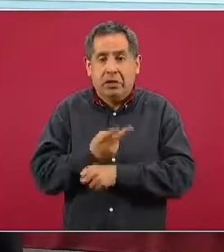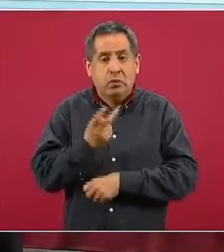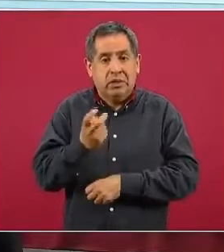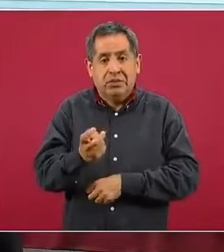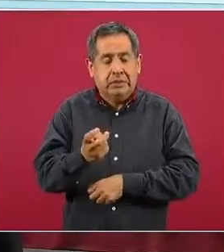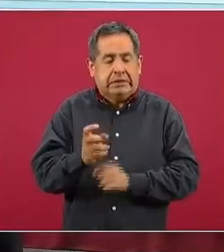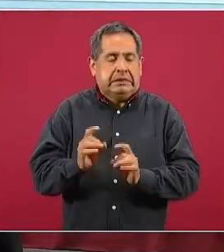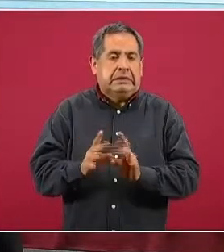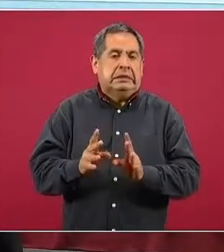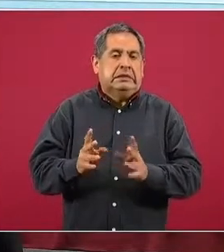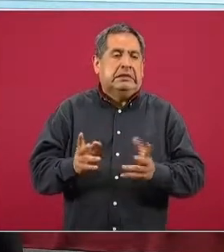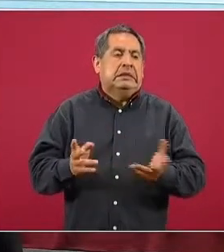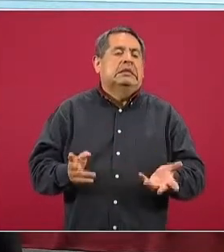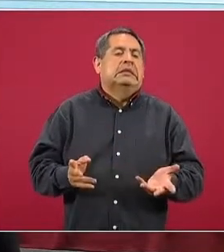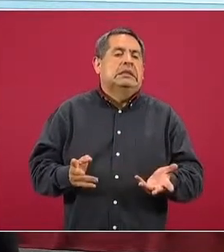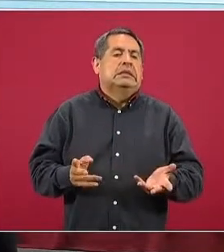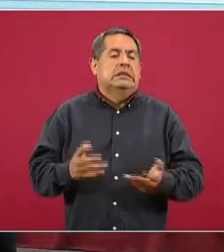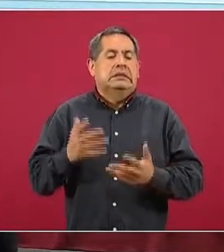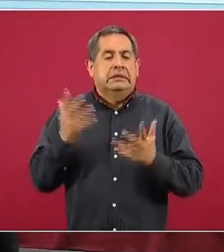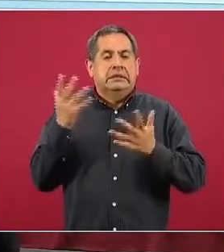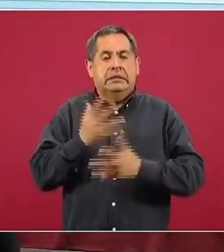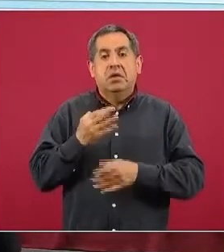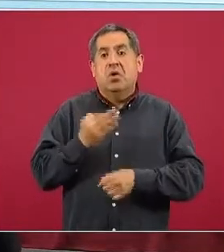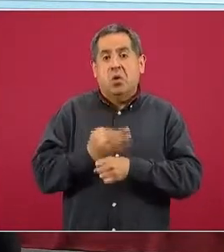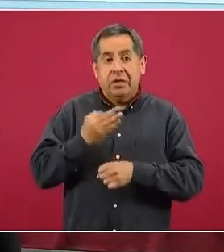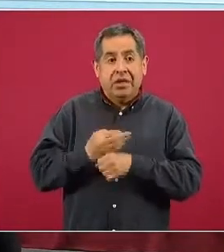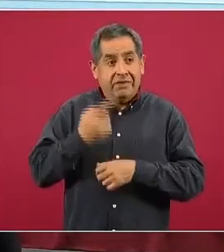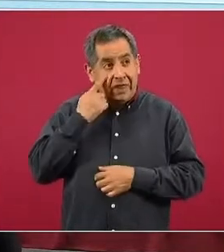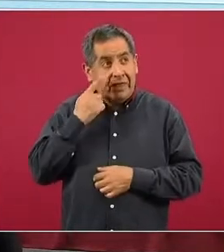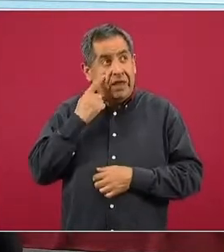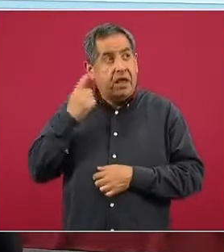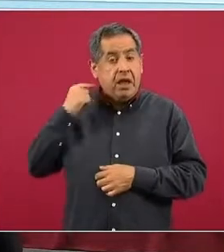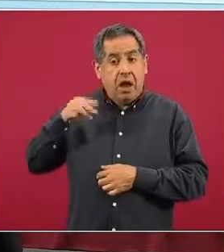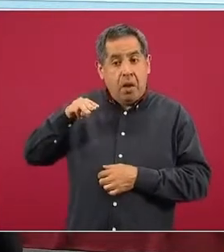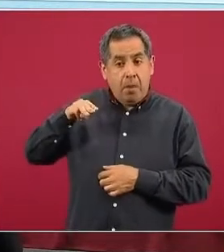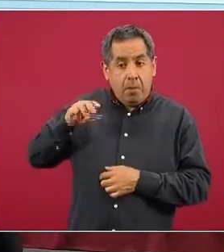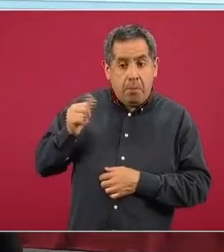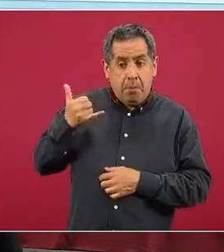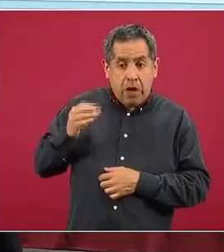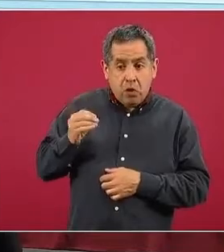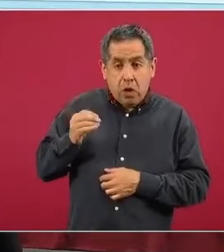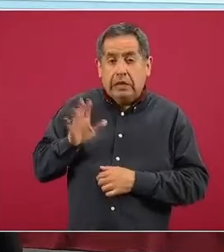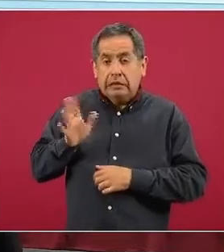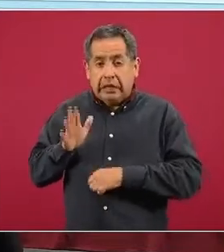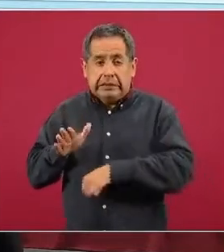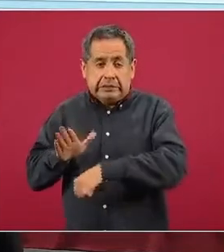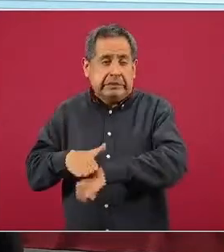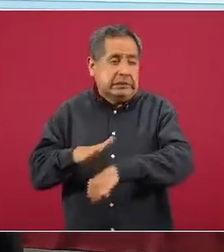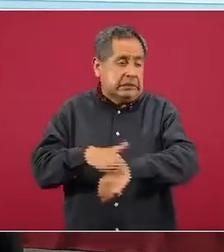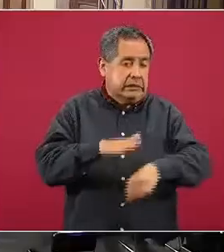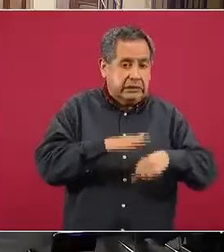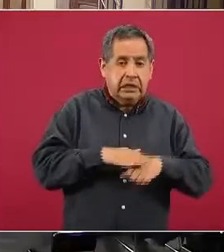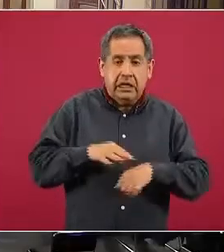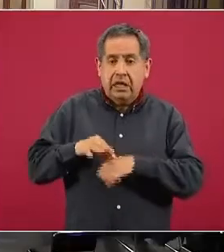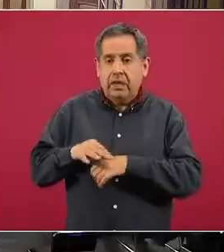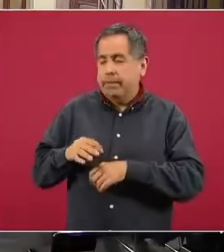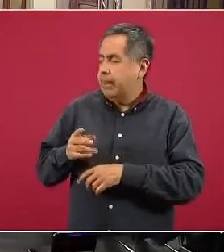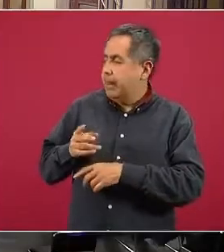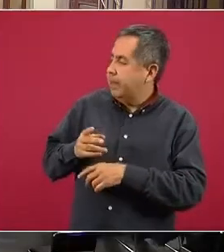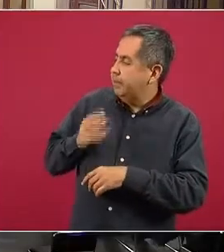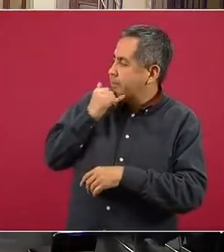más probable ha sido en todo momento, y por eso desde mayo lo empezamos a alertar. Aquí está el doctor Ricardo Cortés,